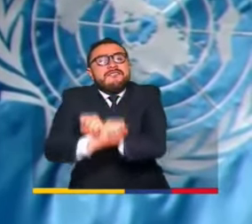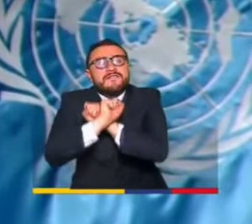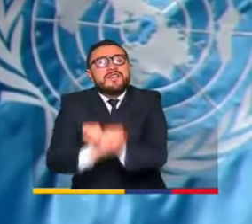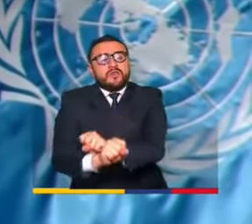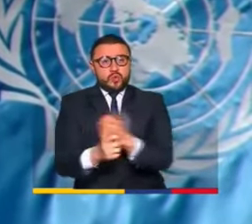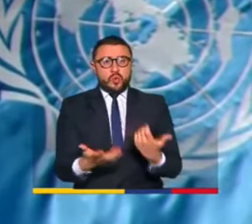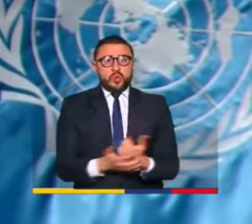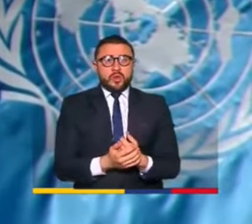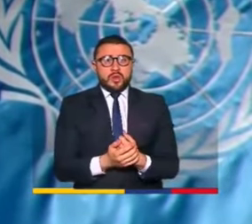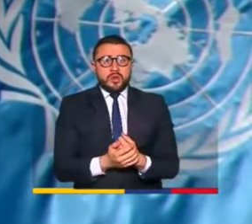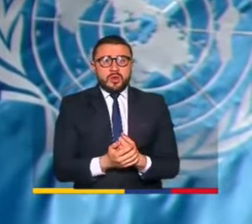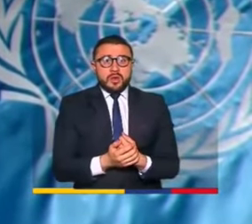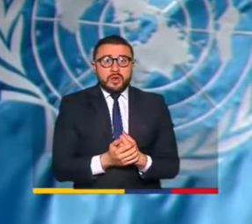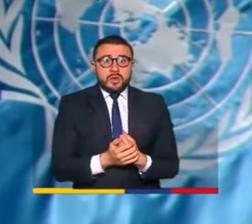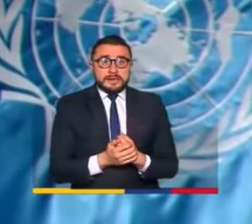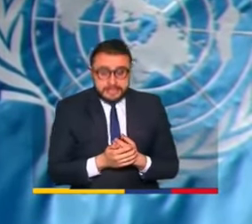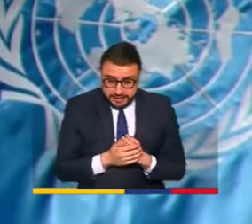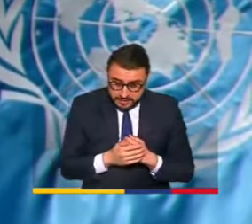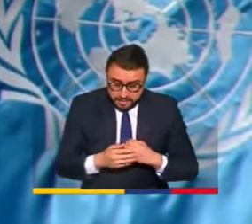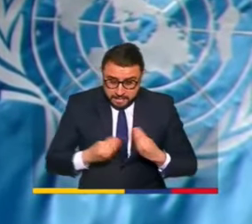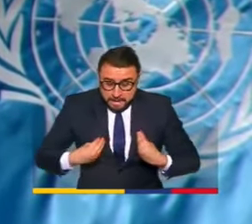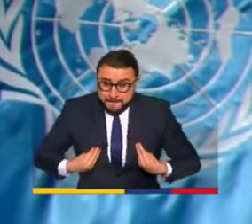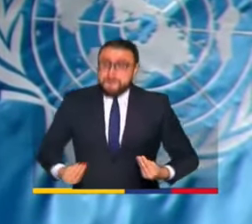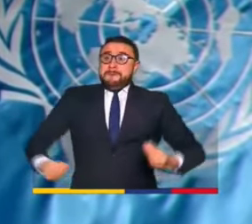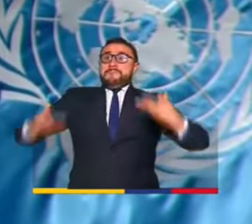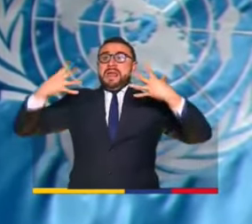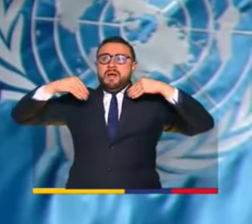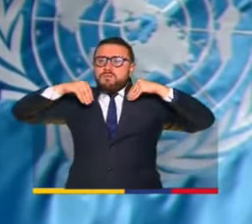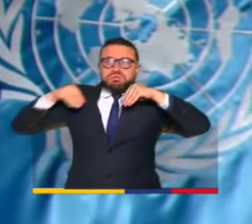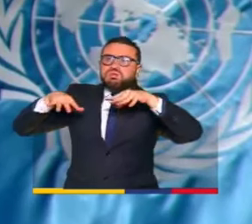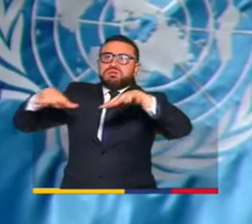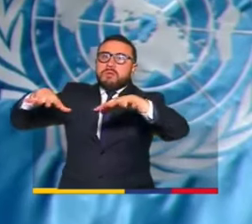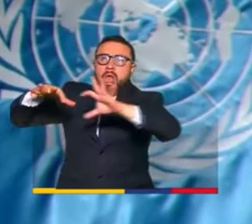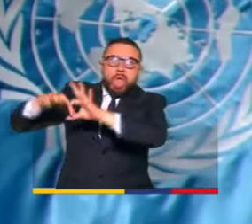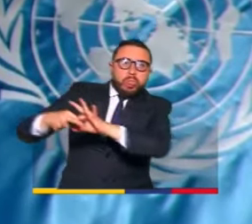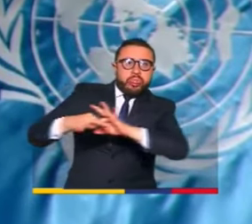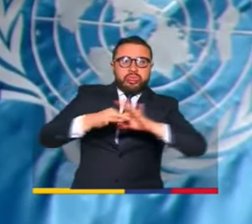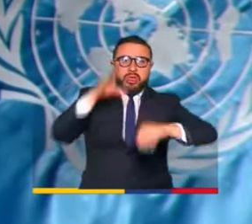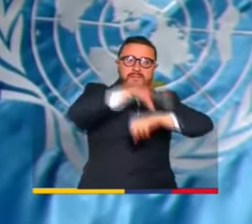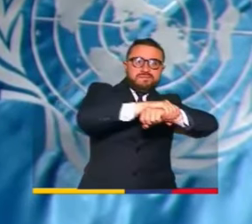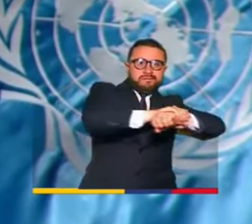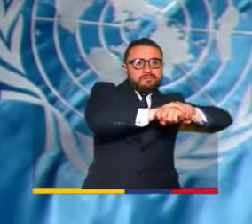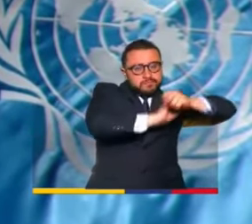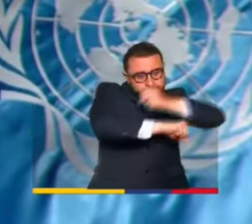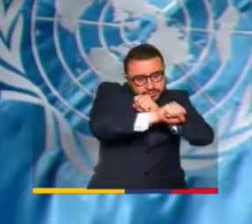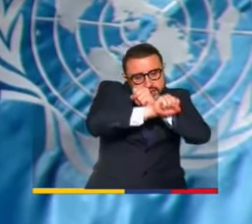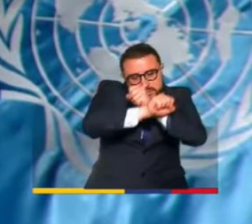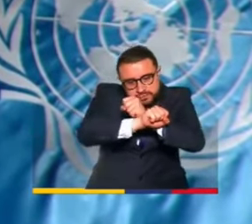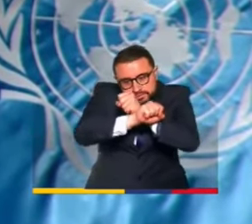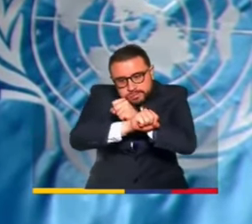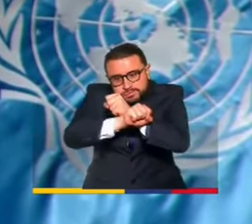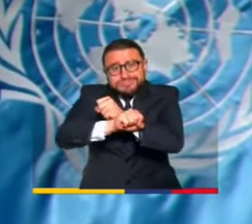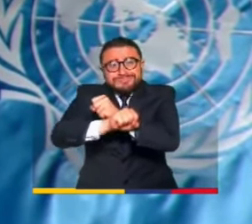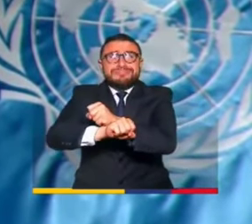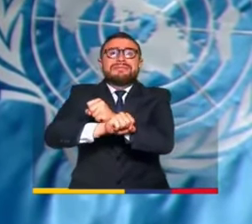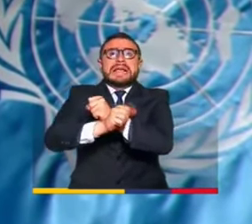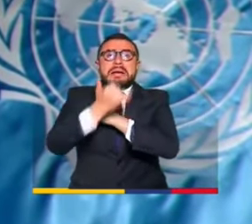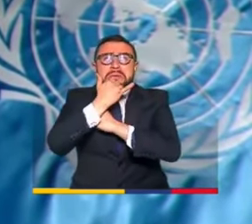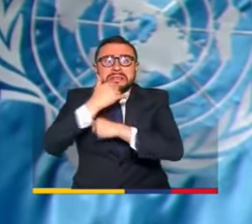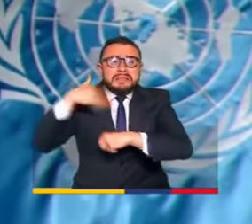Lleva la vida a atarla a las cadenas. La vida misma es condenada a